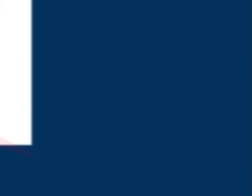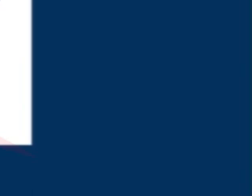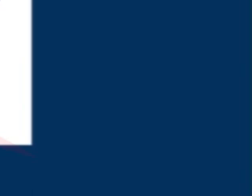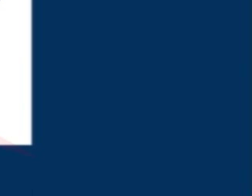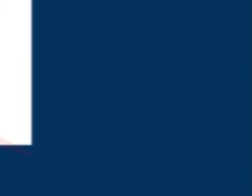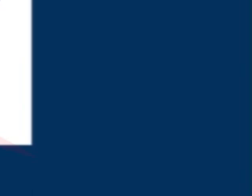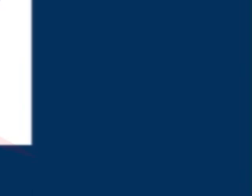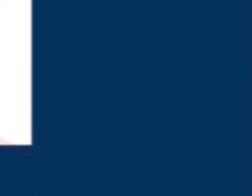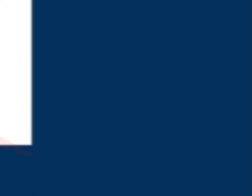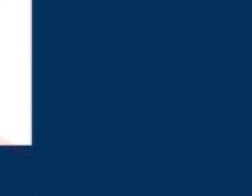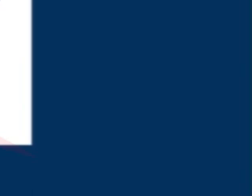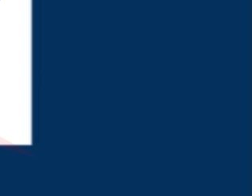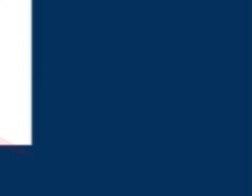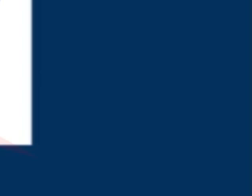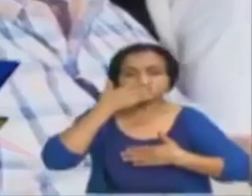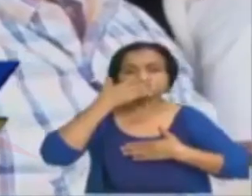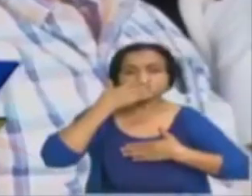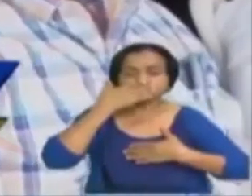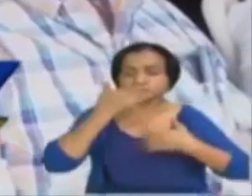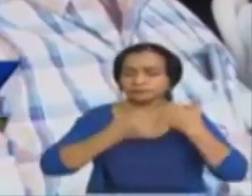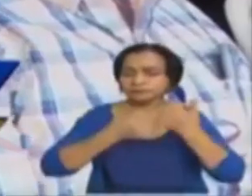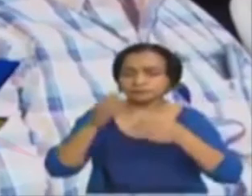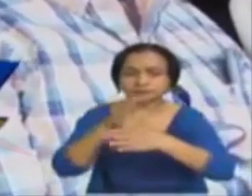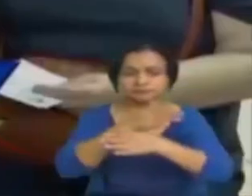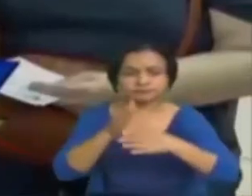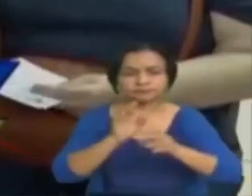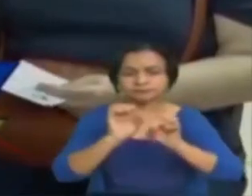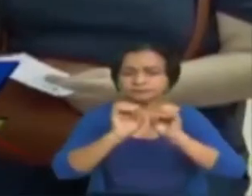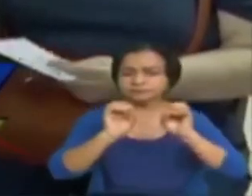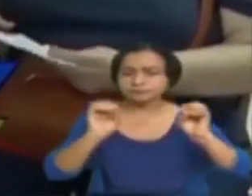sábado 14, Dios mediante. Para Noticias 12, Gabriela Solórzano.